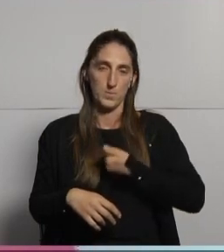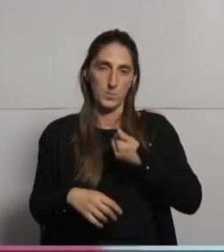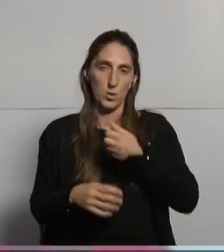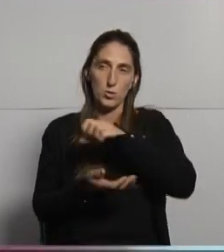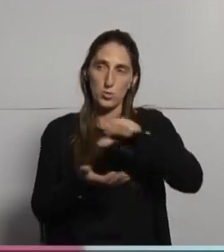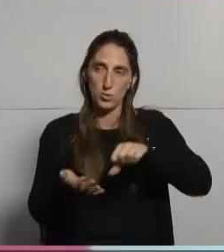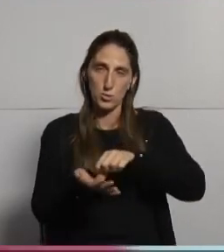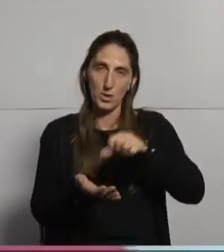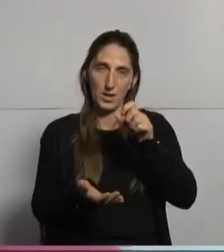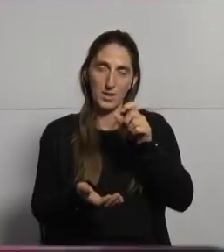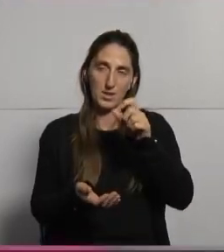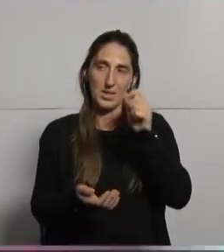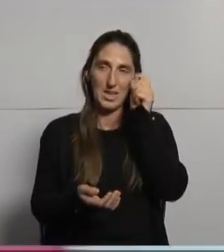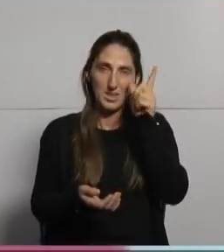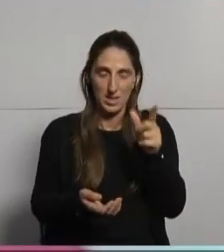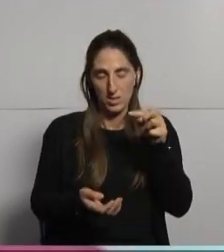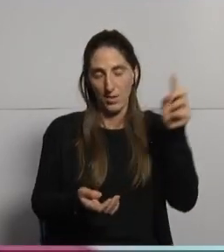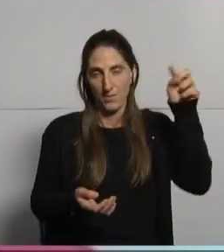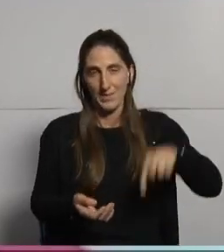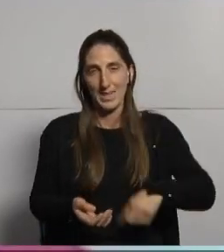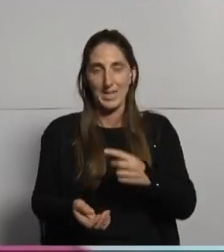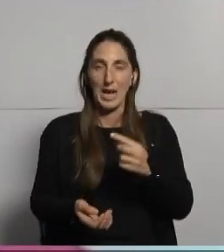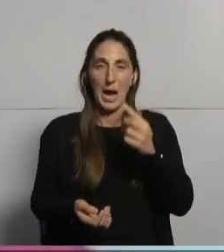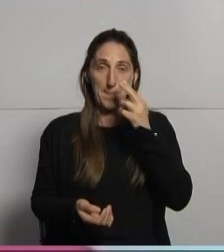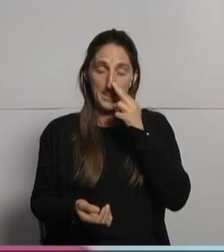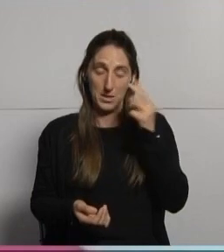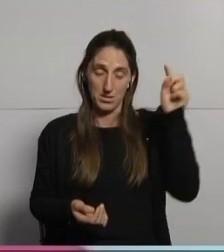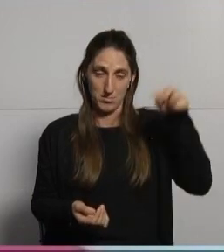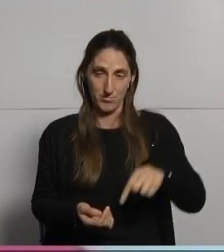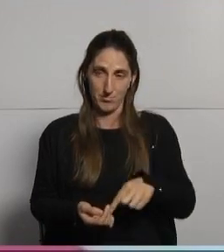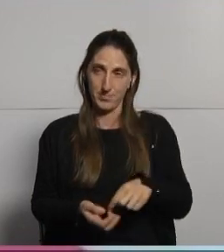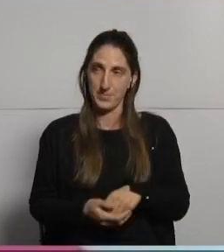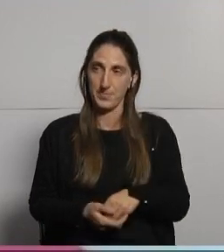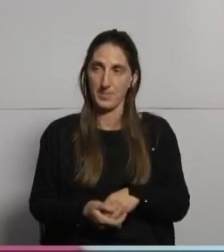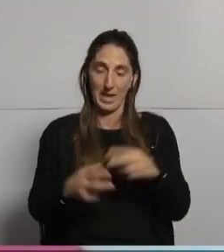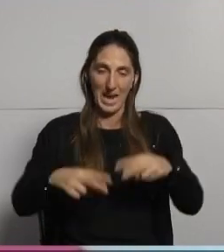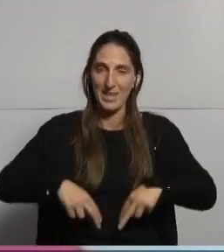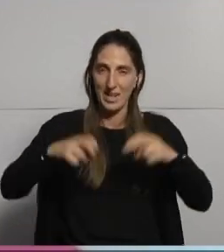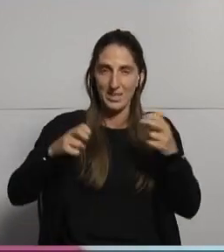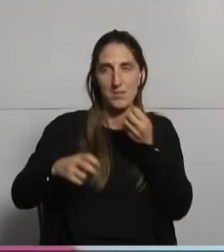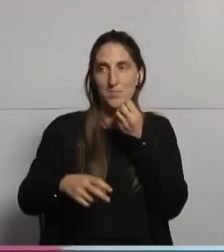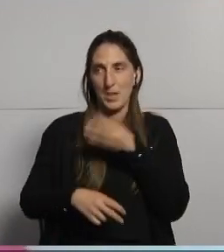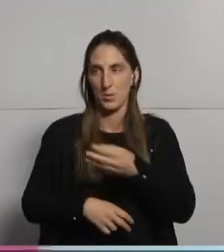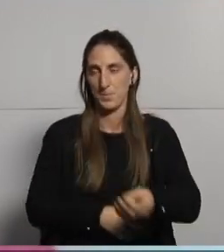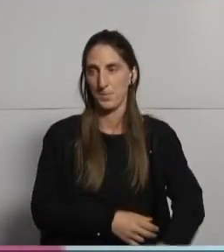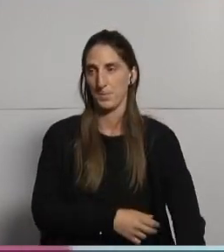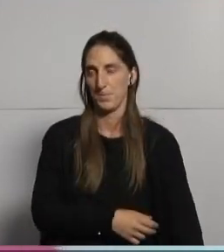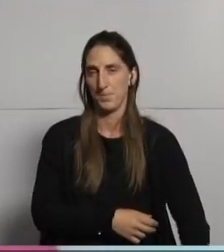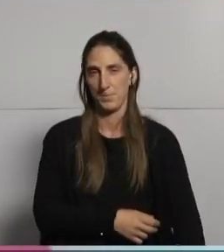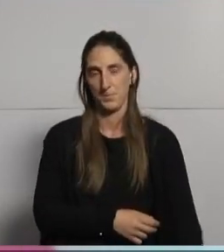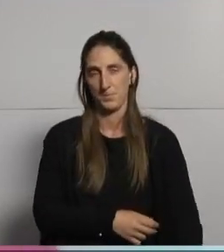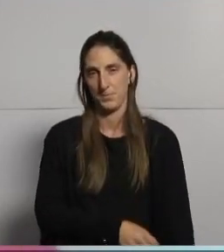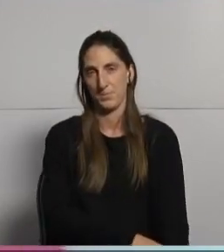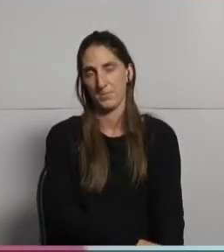decidí venirme hasta Minas para poder tener un poco más de perspectiva, así la podía analizar mejor.